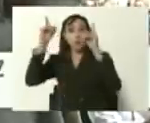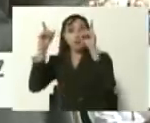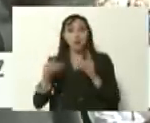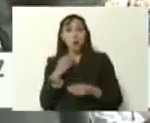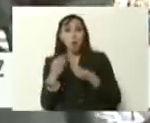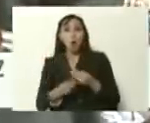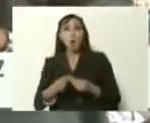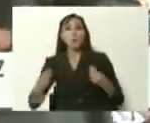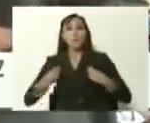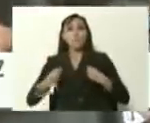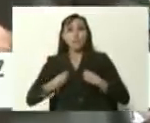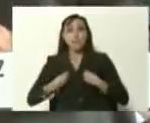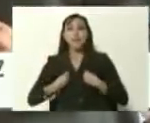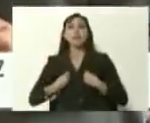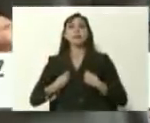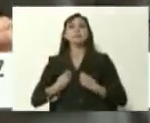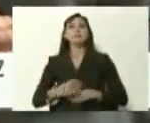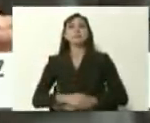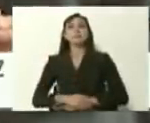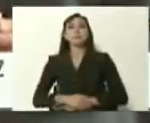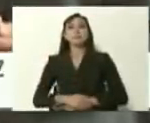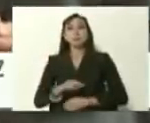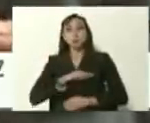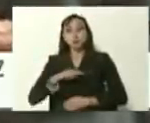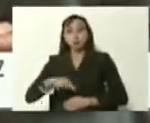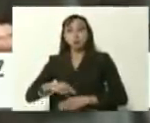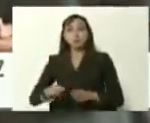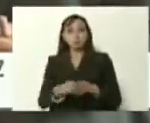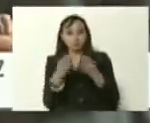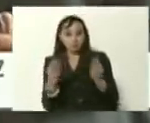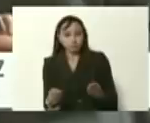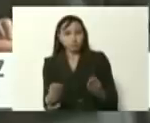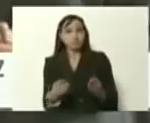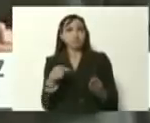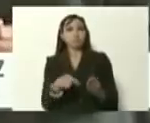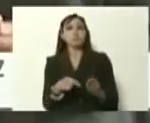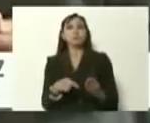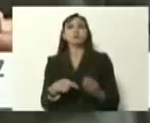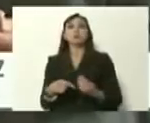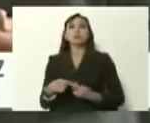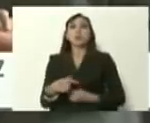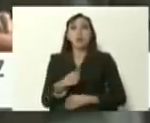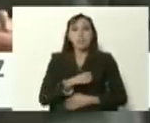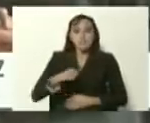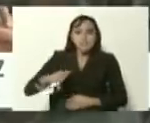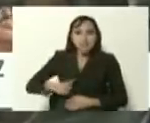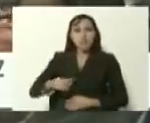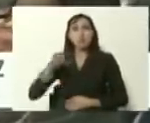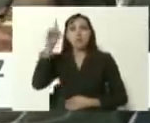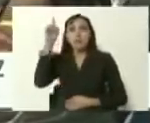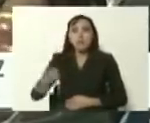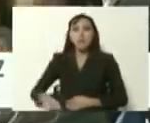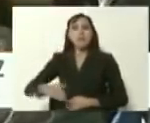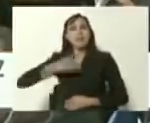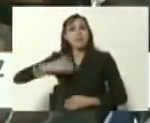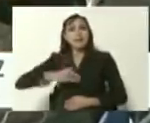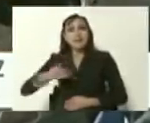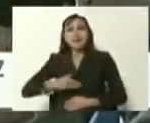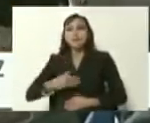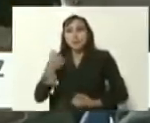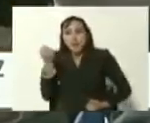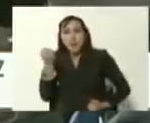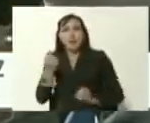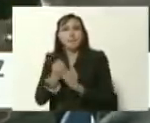una vida moral, vamos al decálogo, no solo en lo personal, sino que sienta las bases